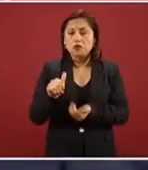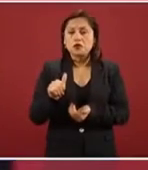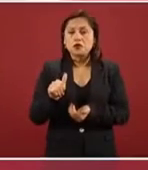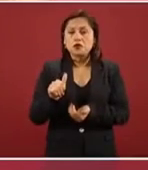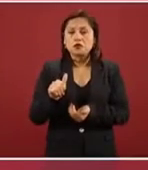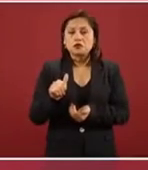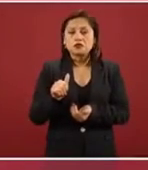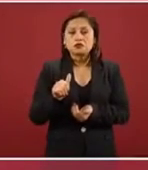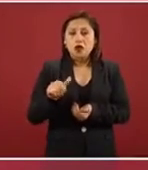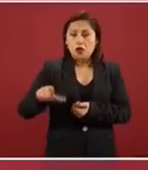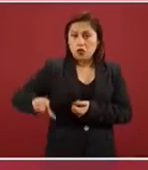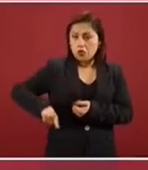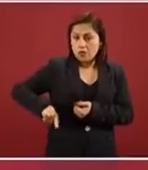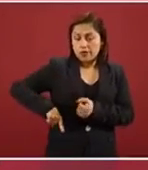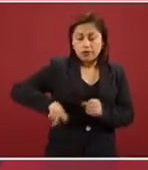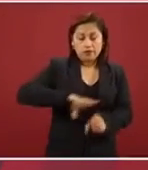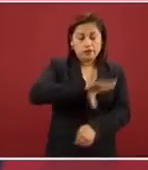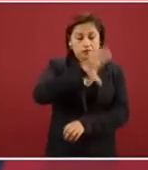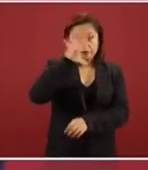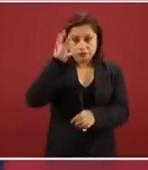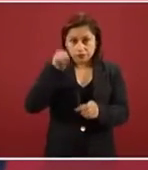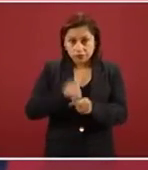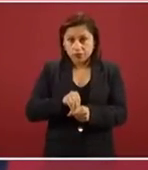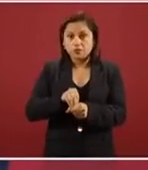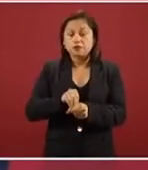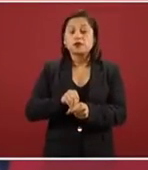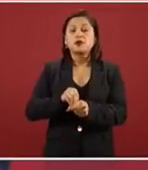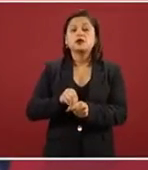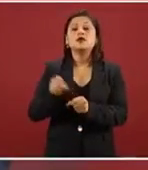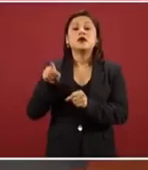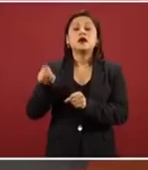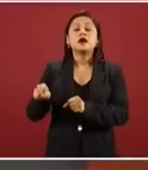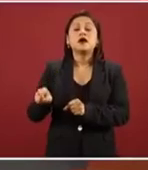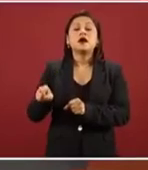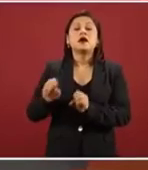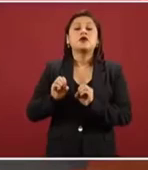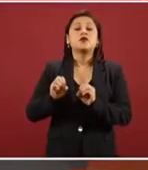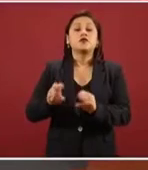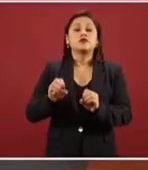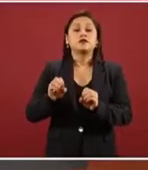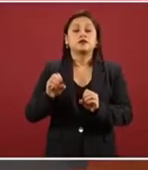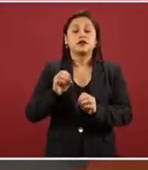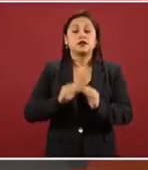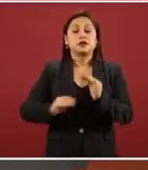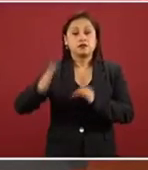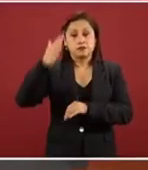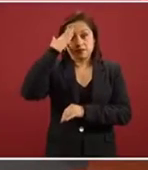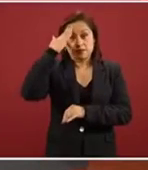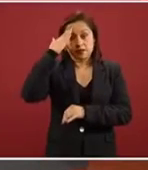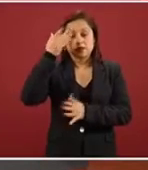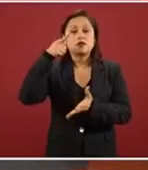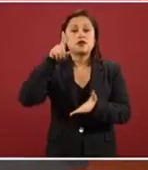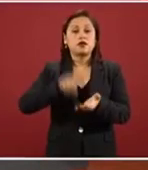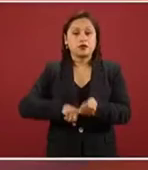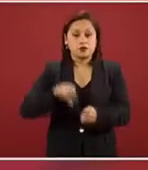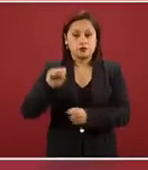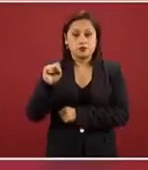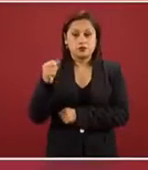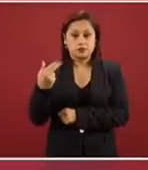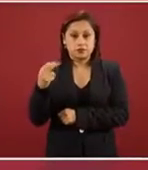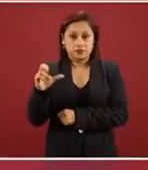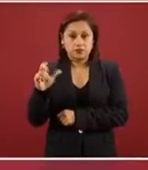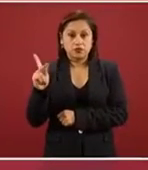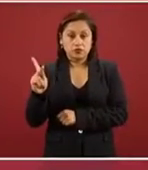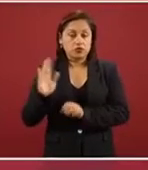de todo el gobierno en la Oficialía Mayor de Hacienda. Y esto nos permitió este